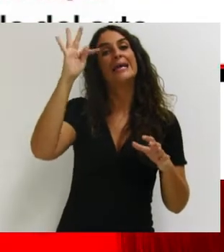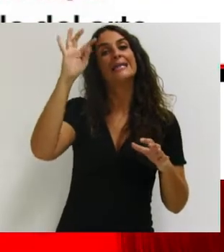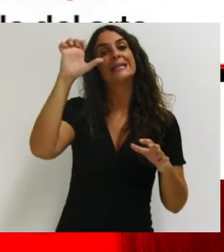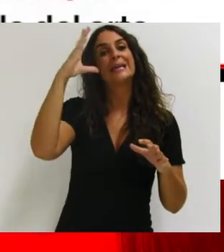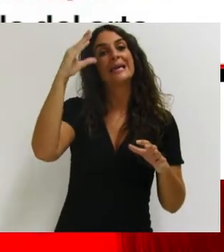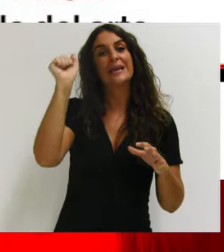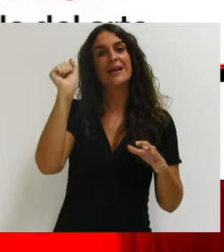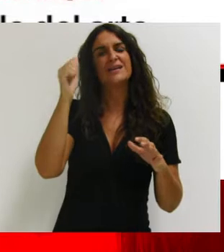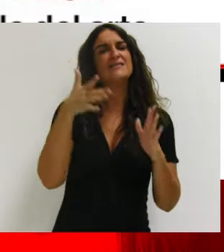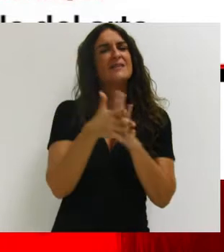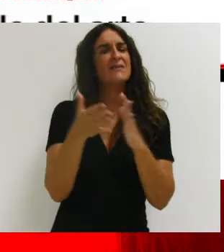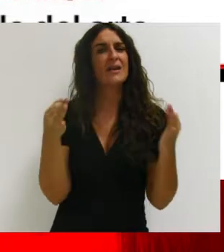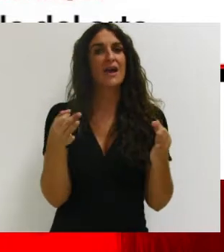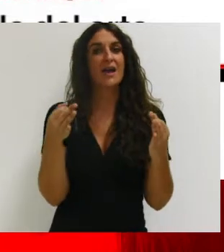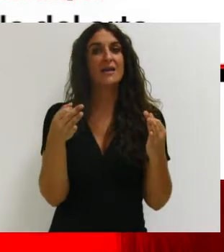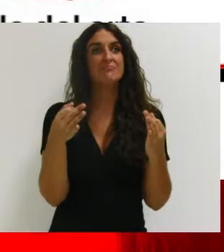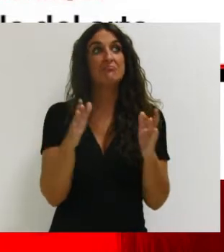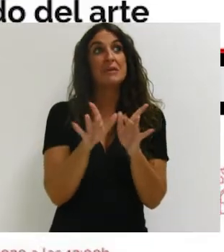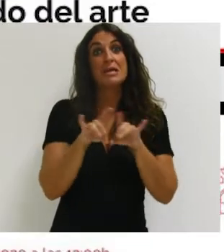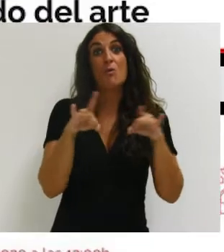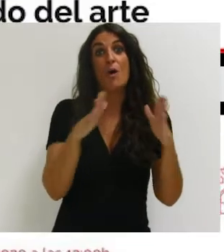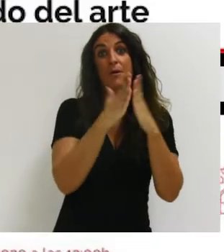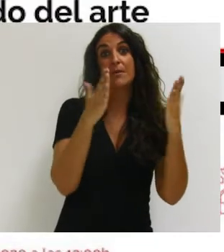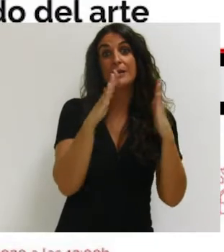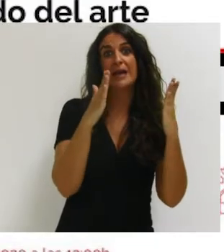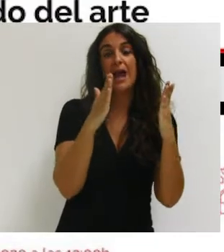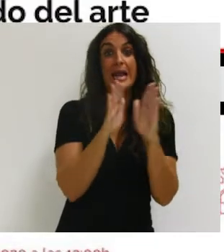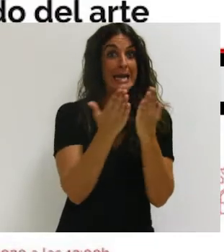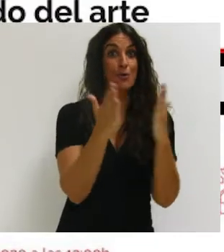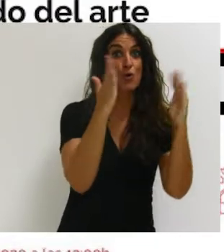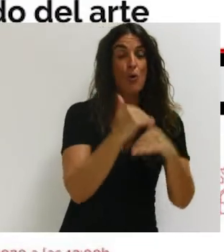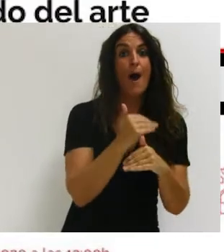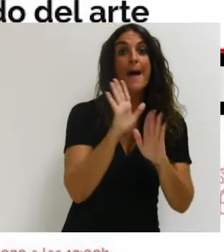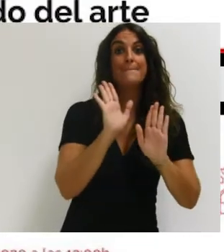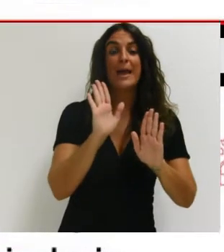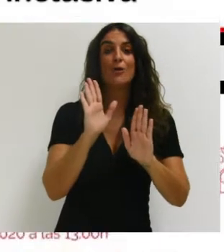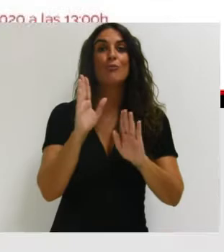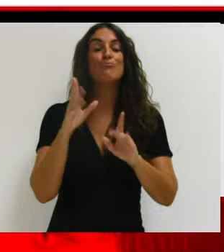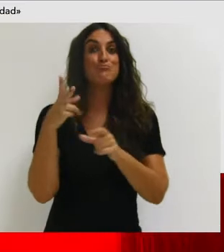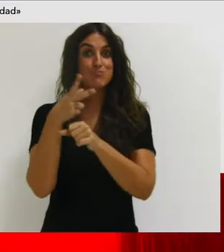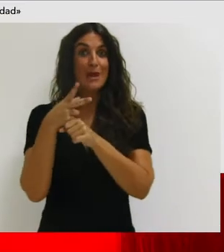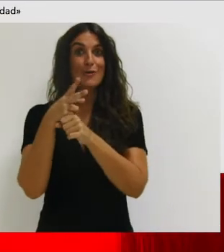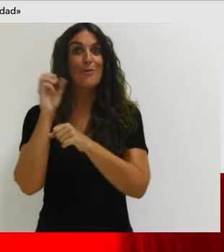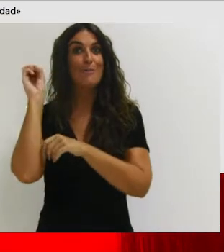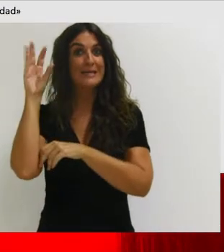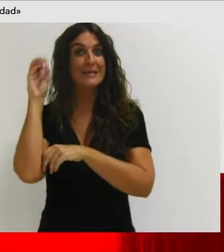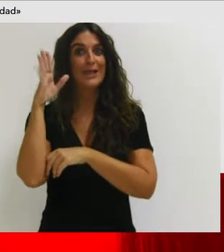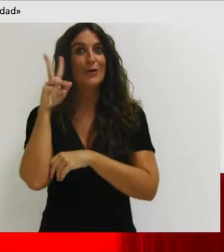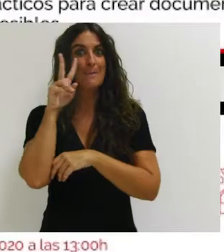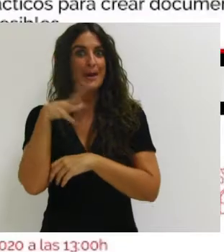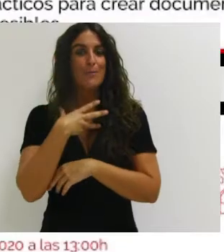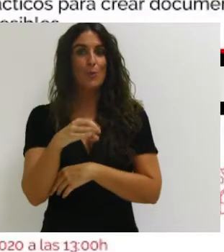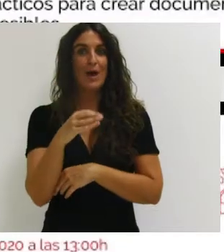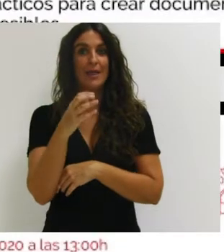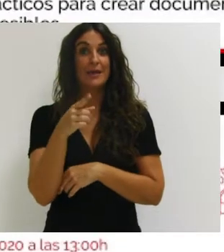es como una biblioteca, pero en lugar de libros tiene vídeos o presentaciones. Por ejemplo, fíjate, aquí tienes